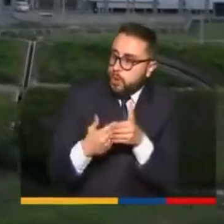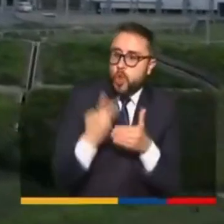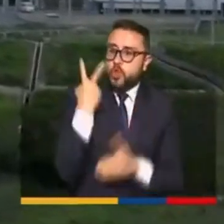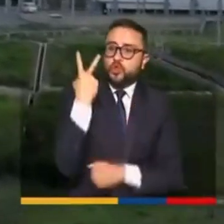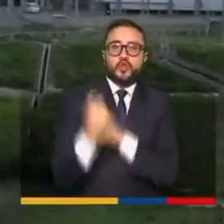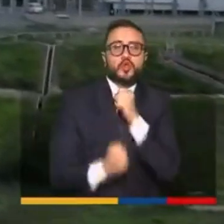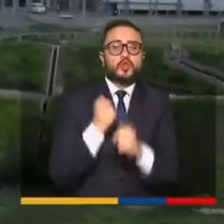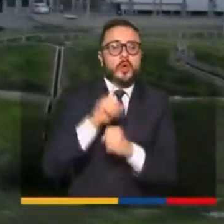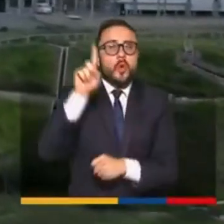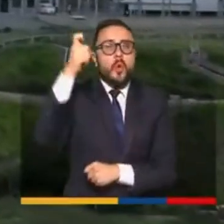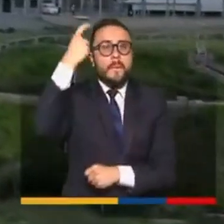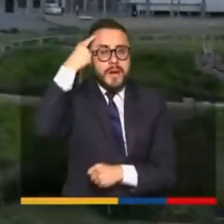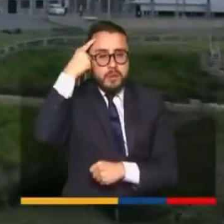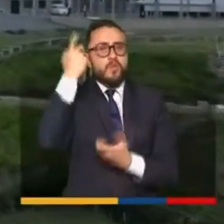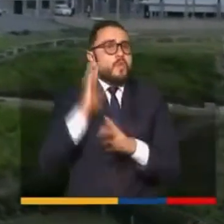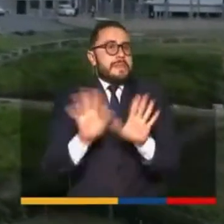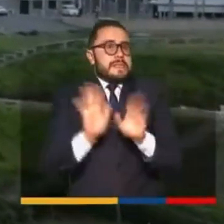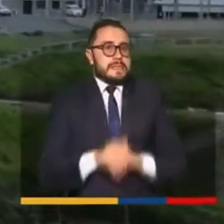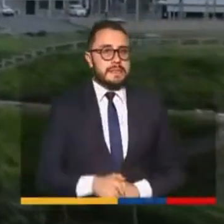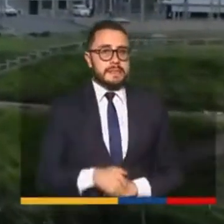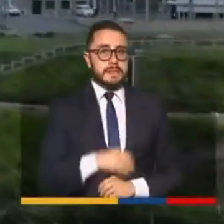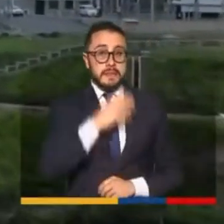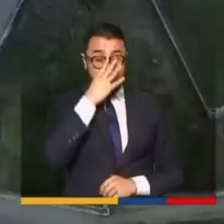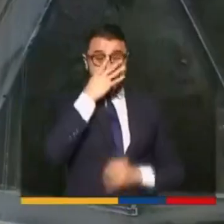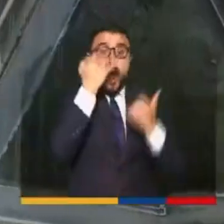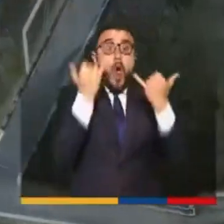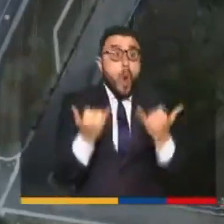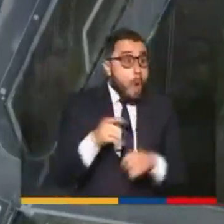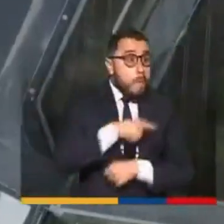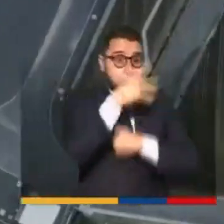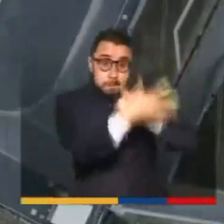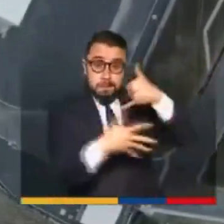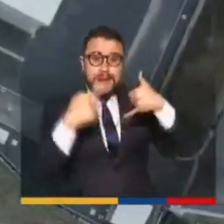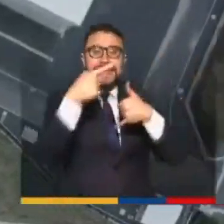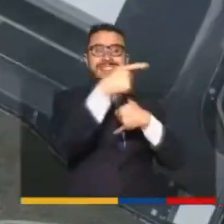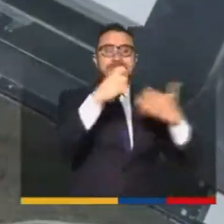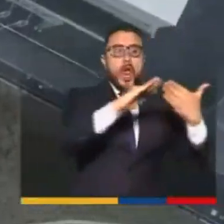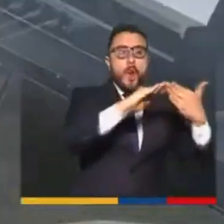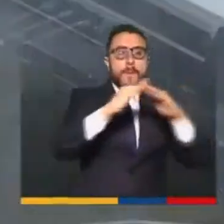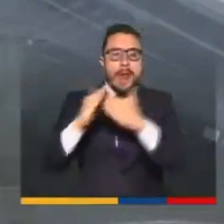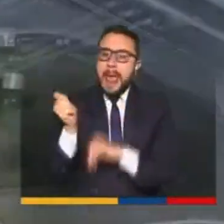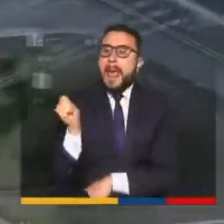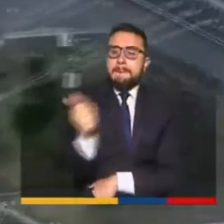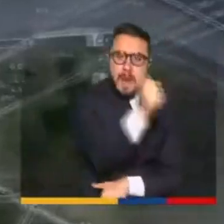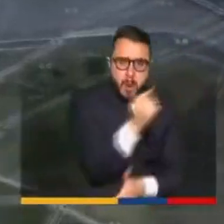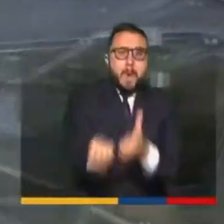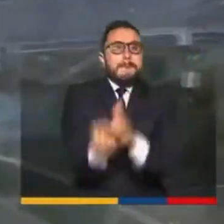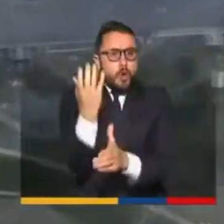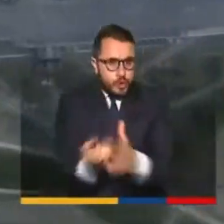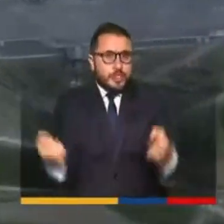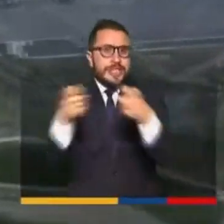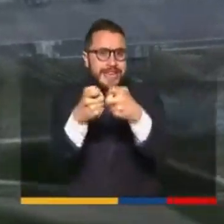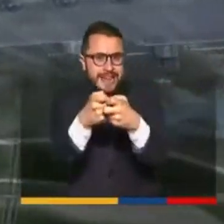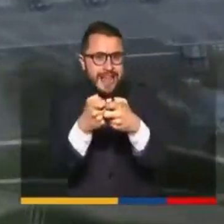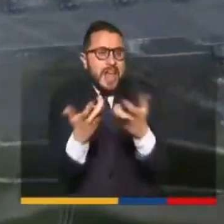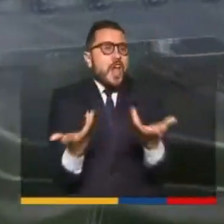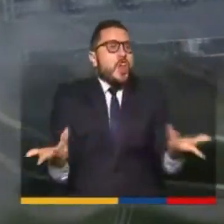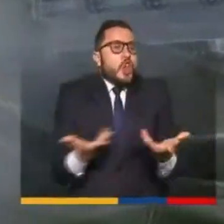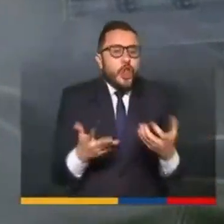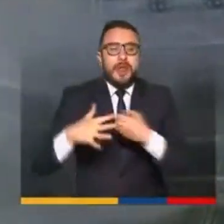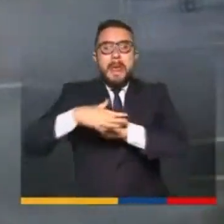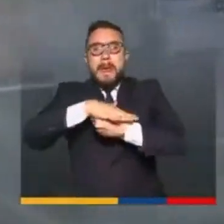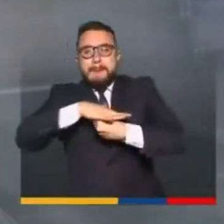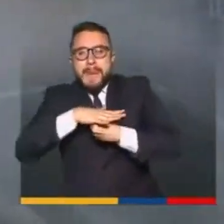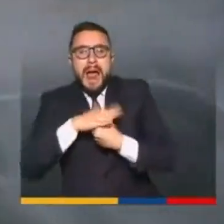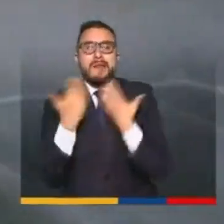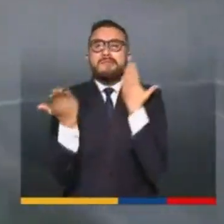de gobierno. Hoy tenemos 100 comunidades energéticas, barrios, veredas, que generan ellas